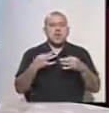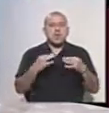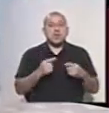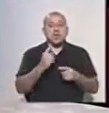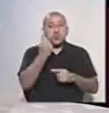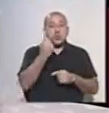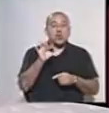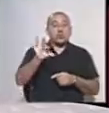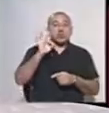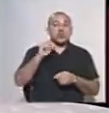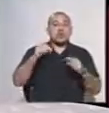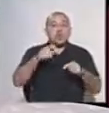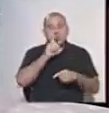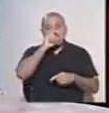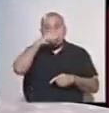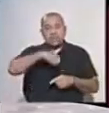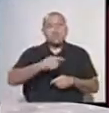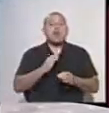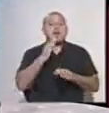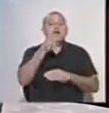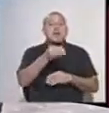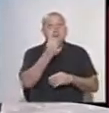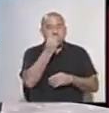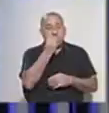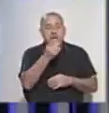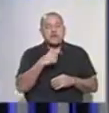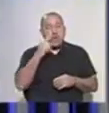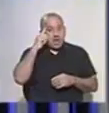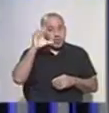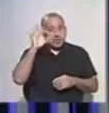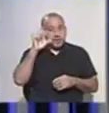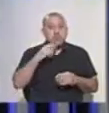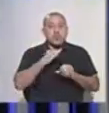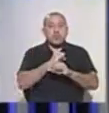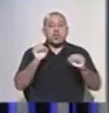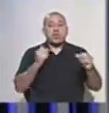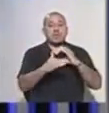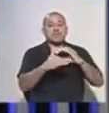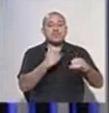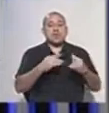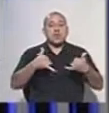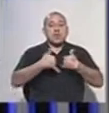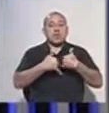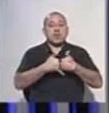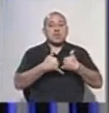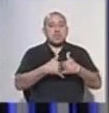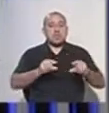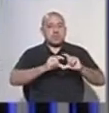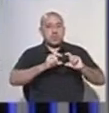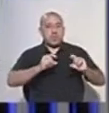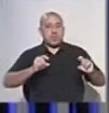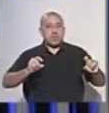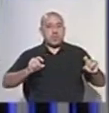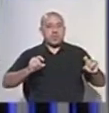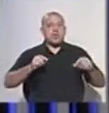Opciones más que hay ahora en Montevideo para salir a comer. Recuerden que nos pueden escribir en el WhatsApp, en el 092-000005. Capaz tienen